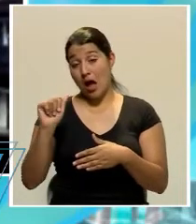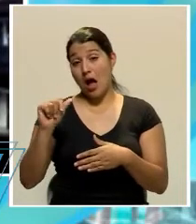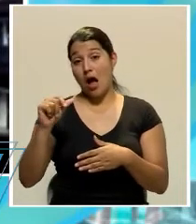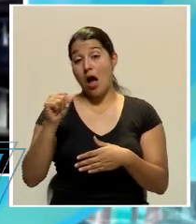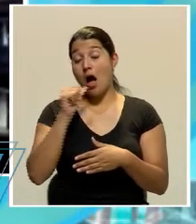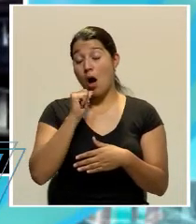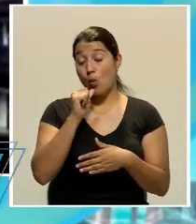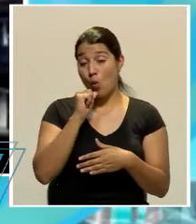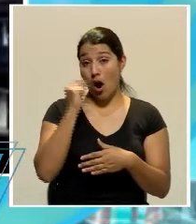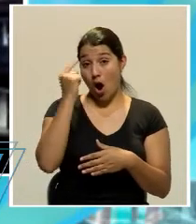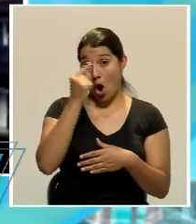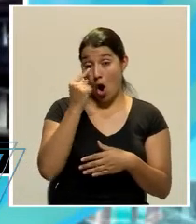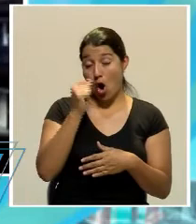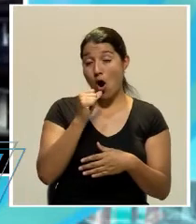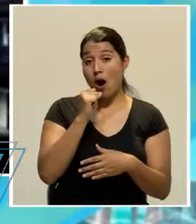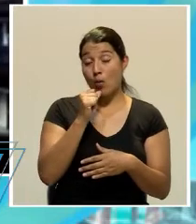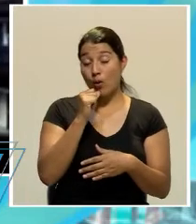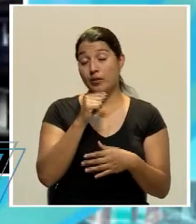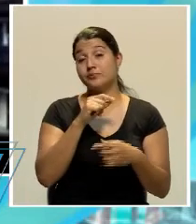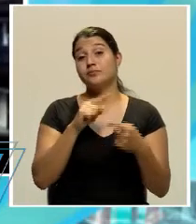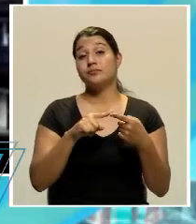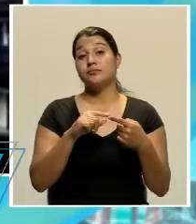Agua y sus